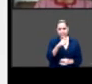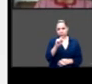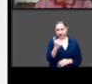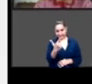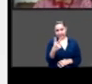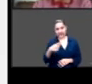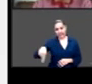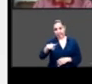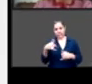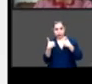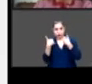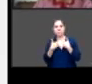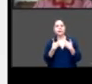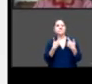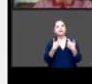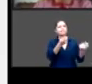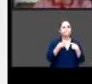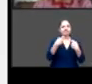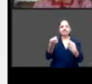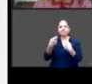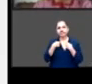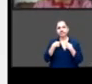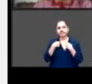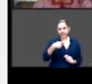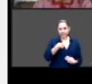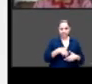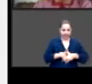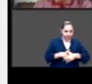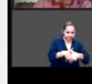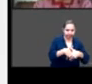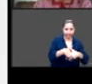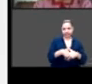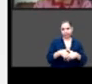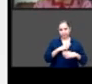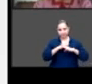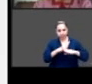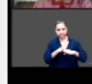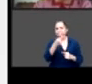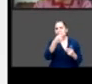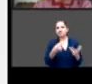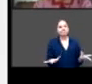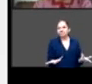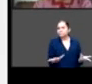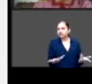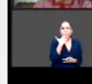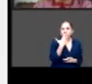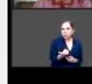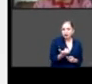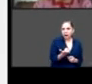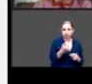insatisfechas en anticoncepción y un número adicional de embarazos no deseados y no